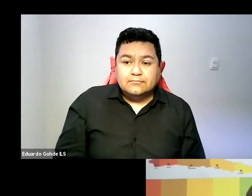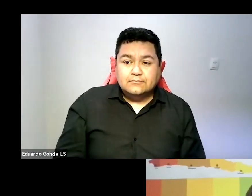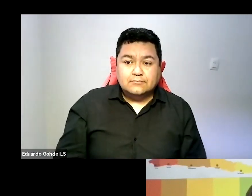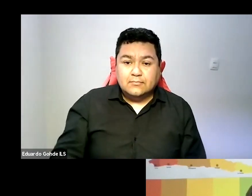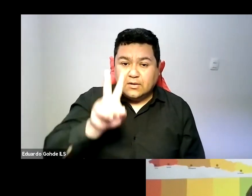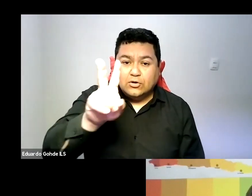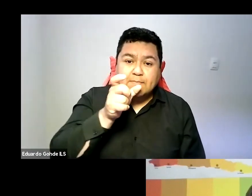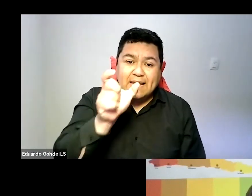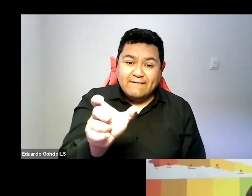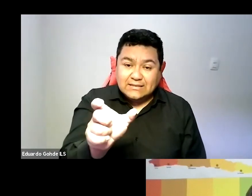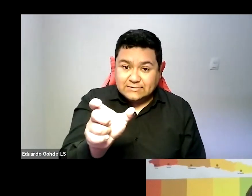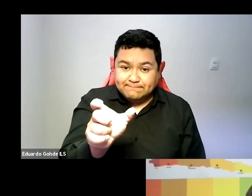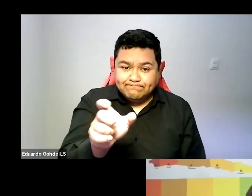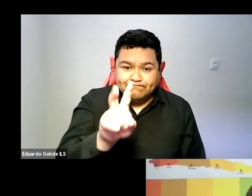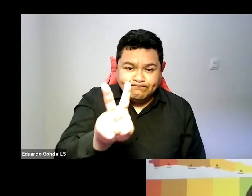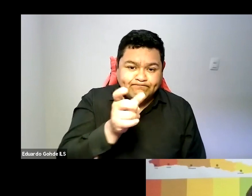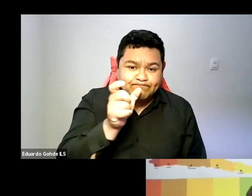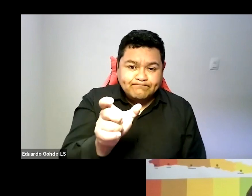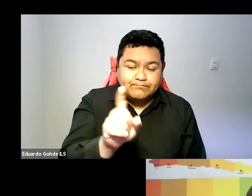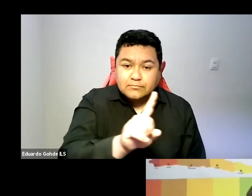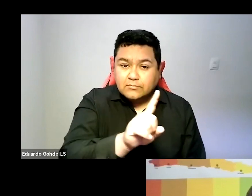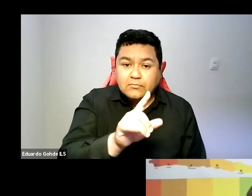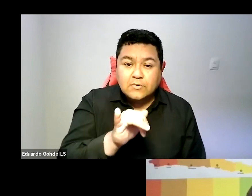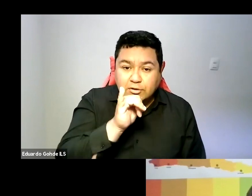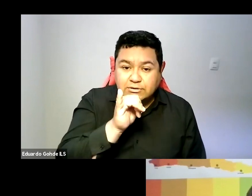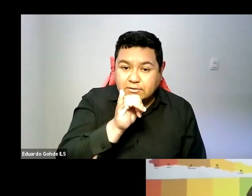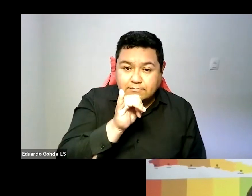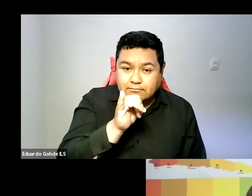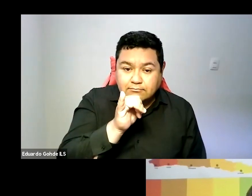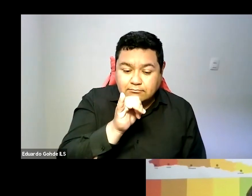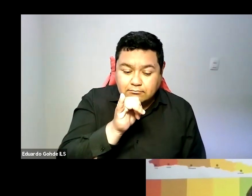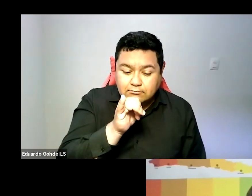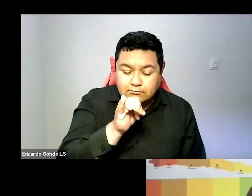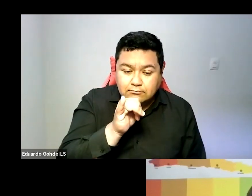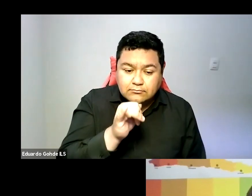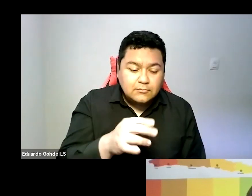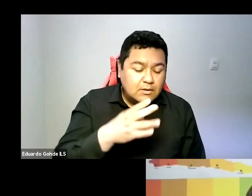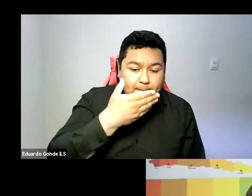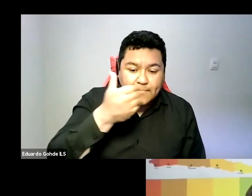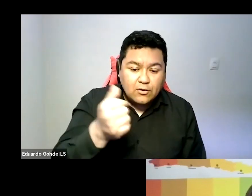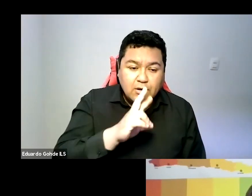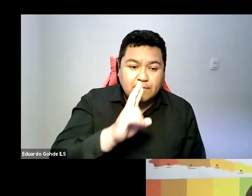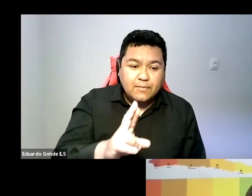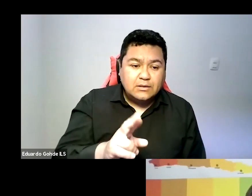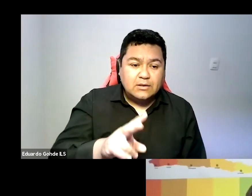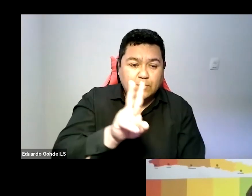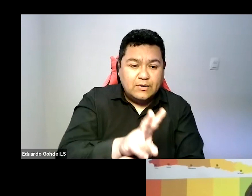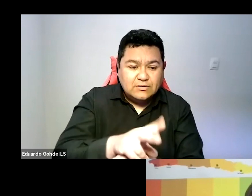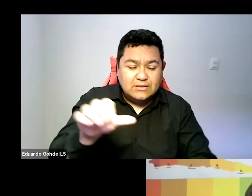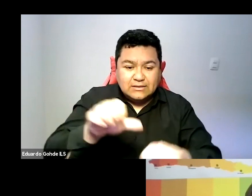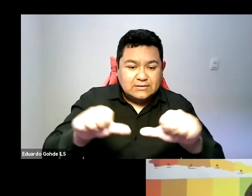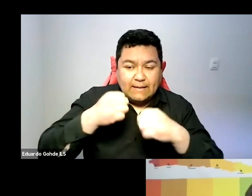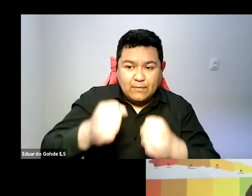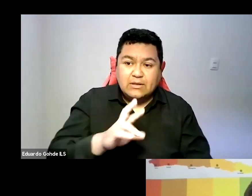2 palabras. Las 2 palabras son no sé. Es la mejor respuesta que un profesor de ciencias puede dar. Pero